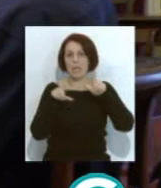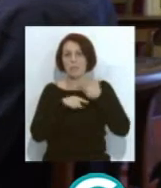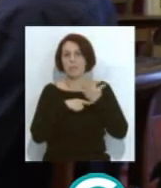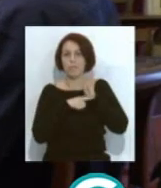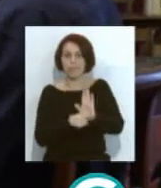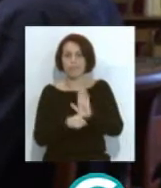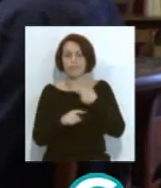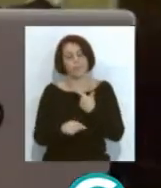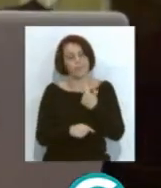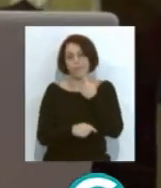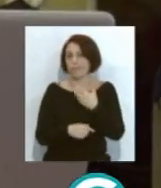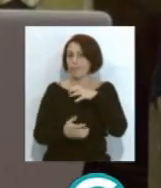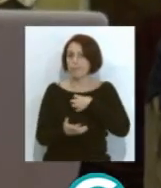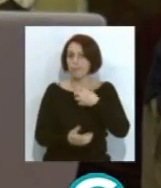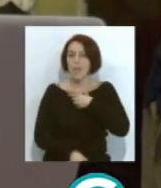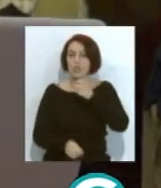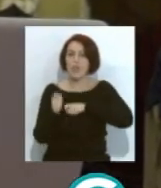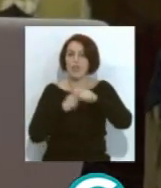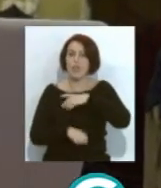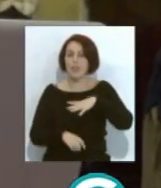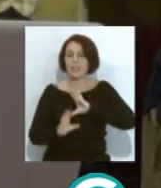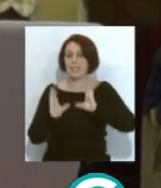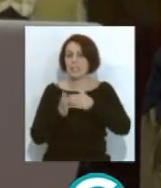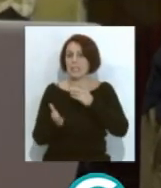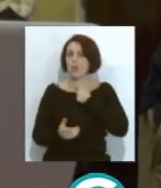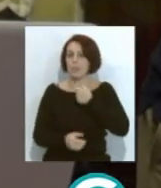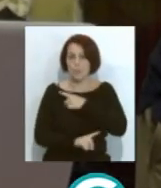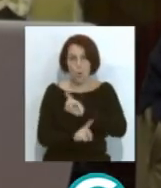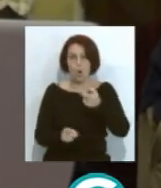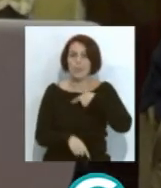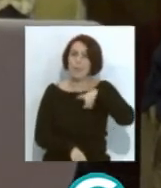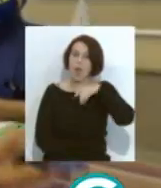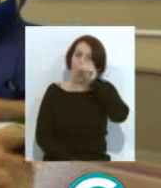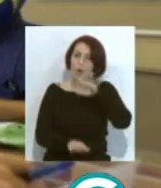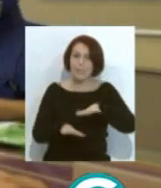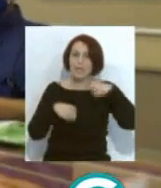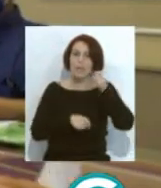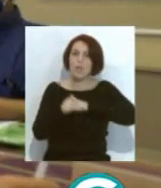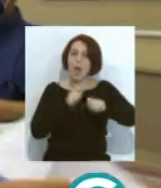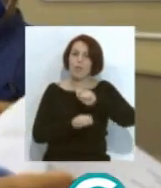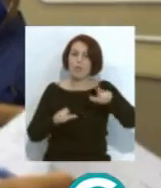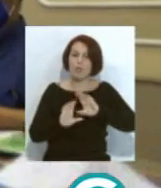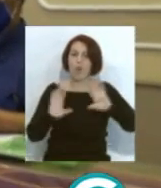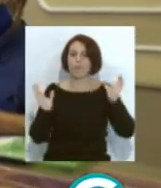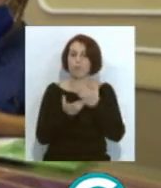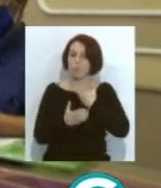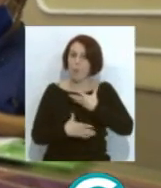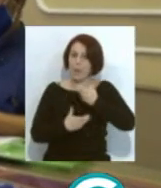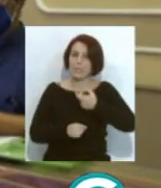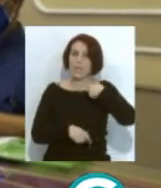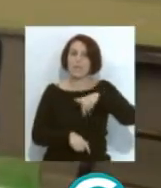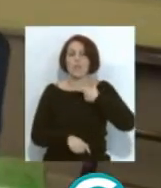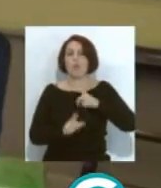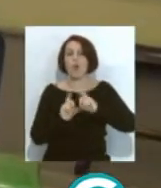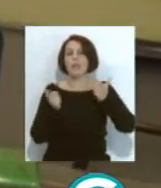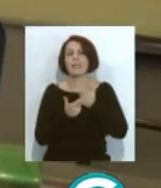asistencia, ni la Asociación de Chirigotas. Sí los tuvo coristas, la Asociación de Comparsistas y el colectivo de autores